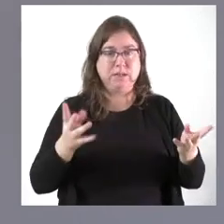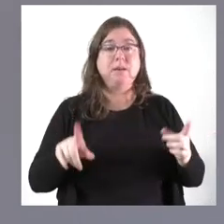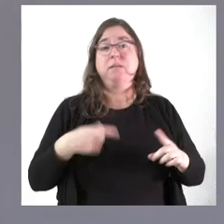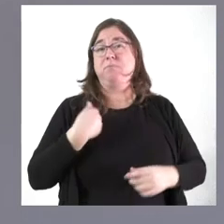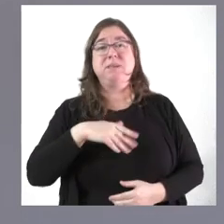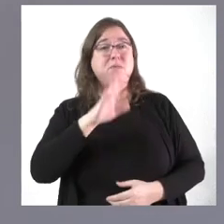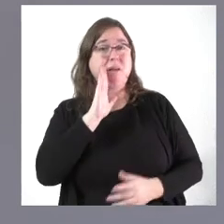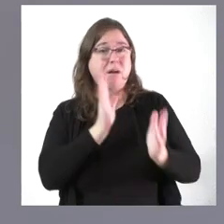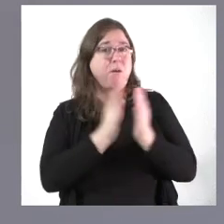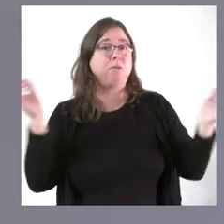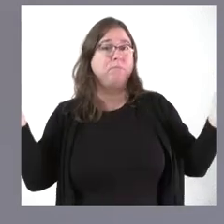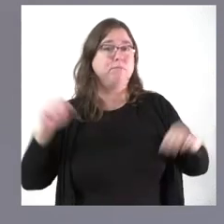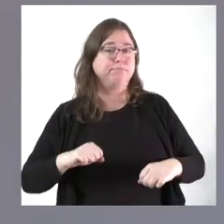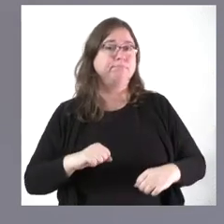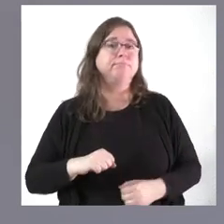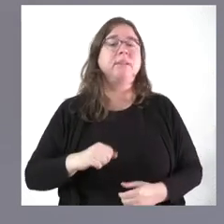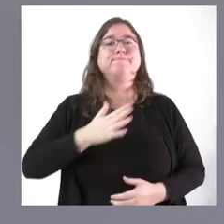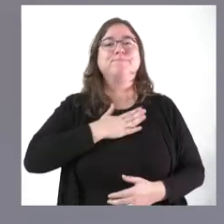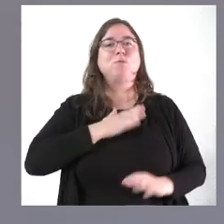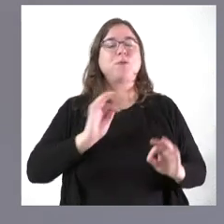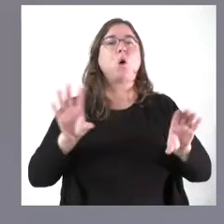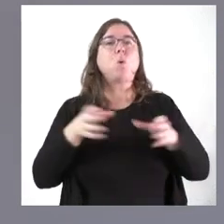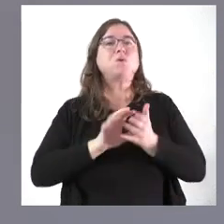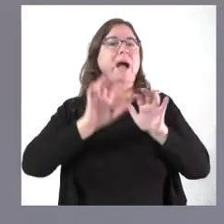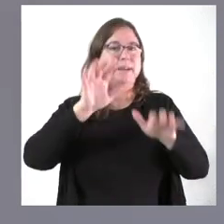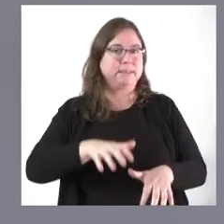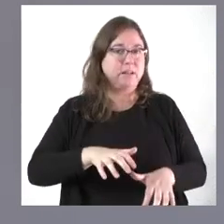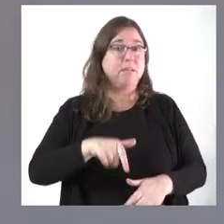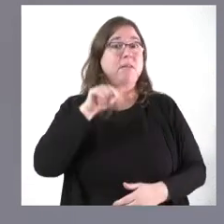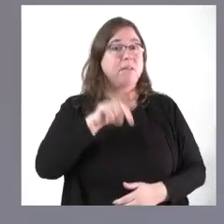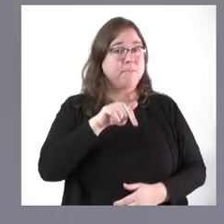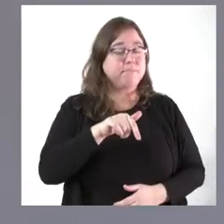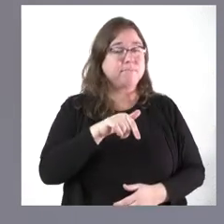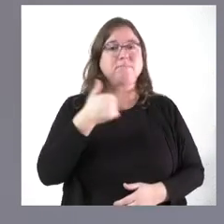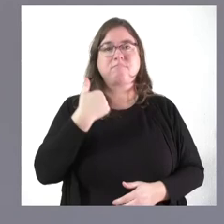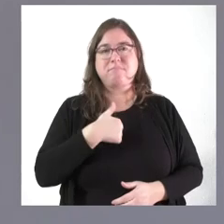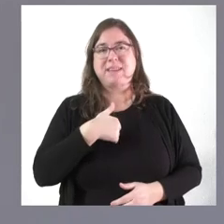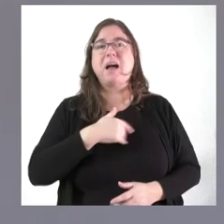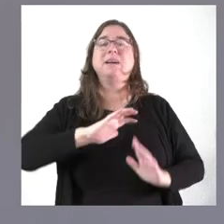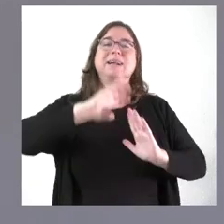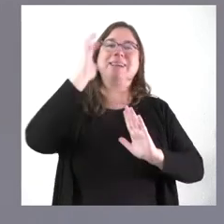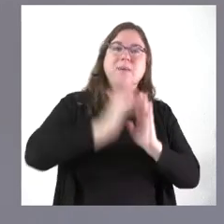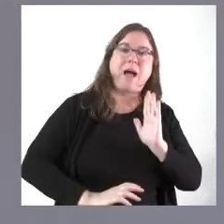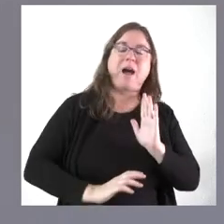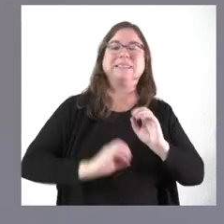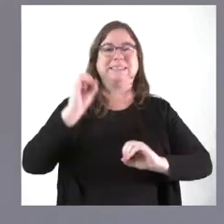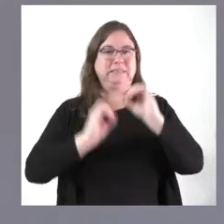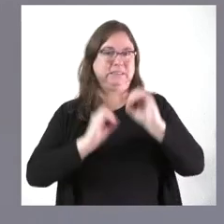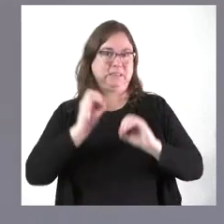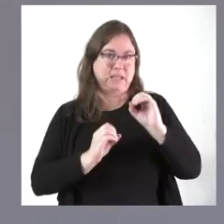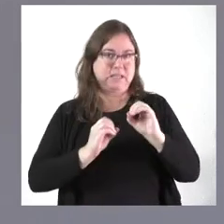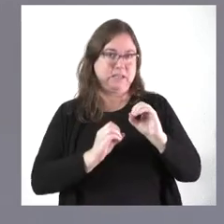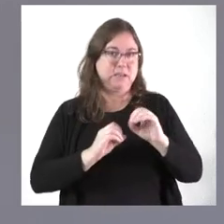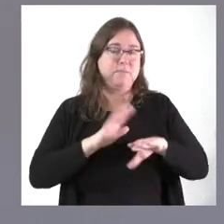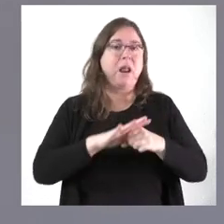como acordamos ya anunciamos en la propia junta de Castilla y León a eso se anuncian algunas rebajas de tasas en diferentes